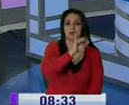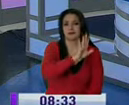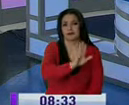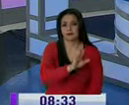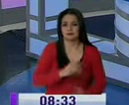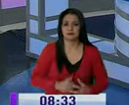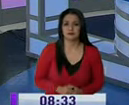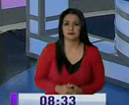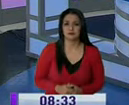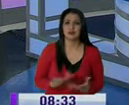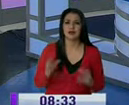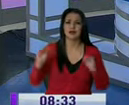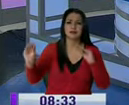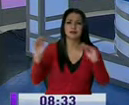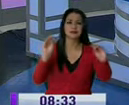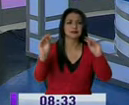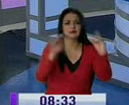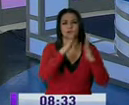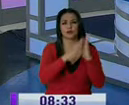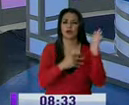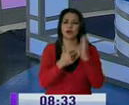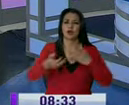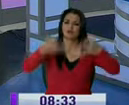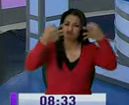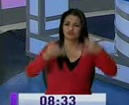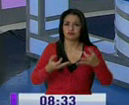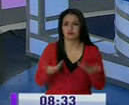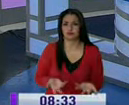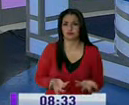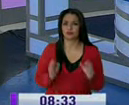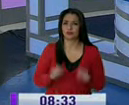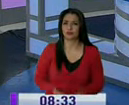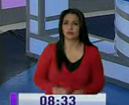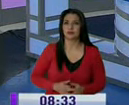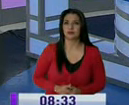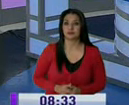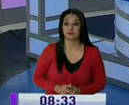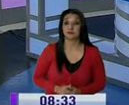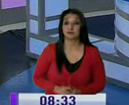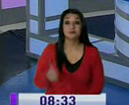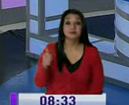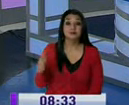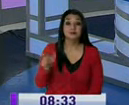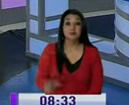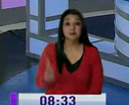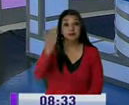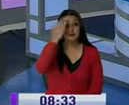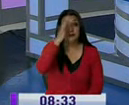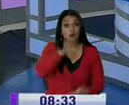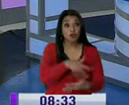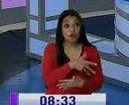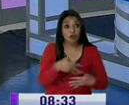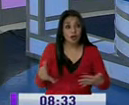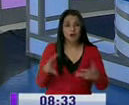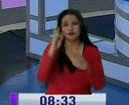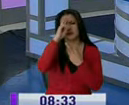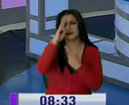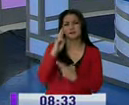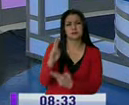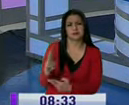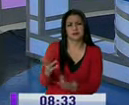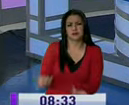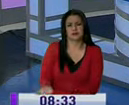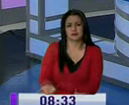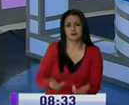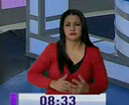además se avisen y se tengan en cuenta cuáles son los horarios de recolección de basura. Que la ciudadanía sepa cuáles son estos y que sobre todo lo respete,